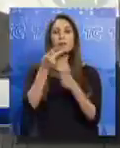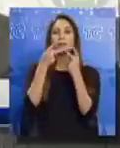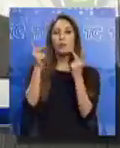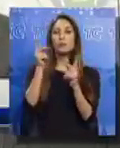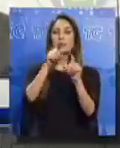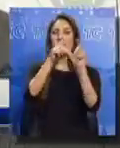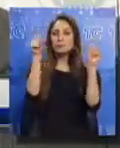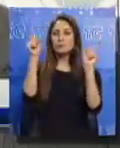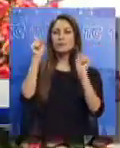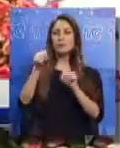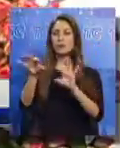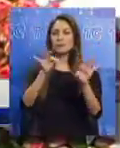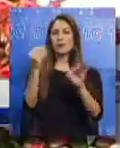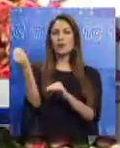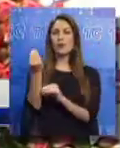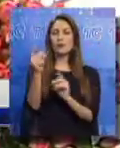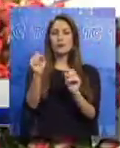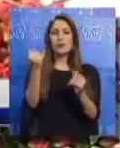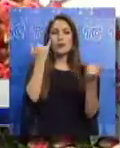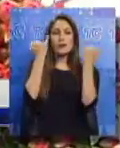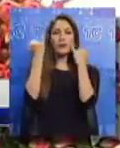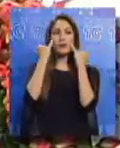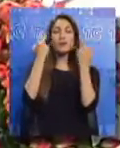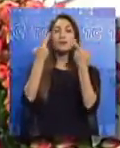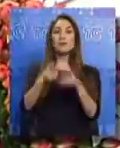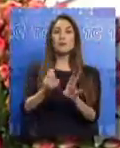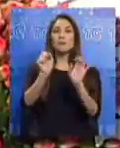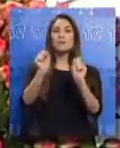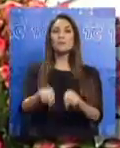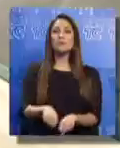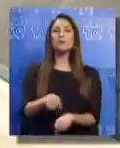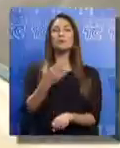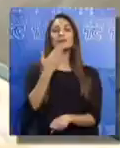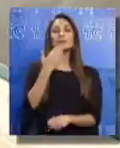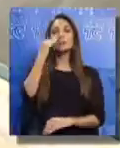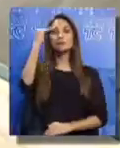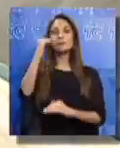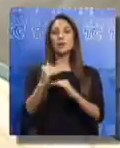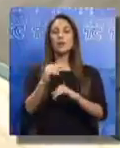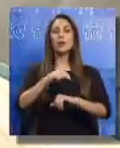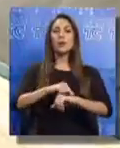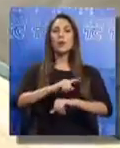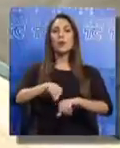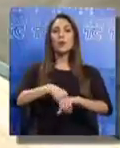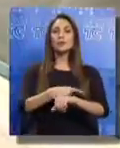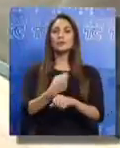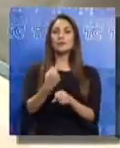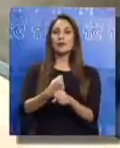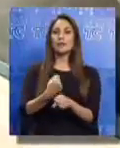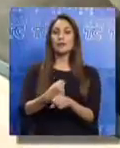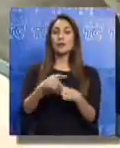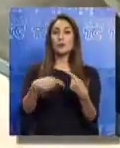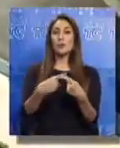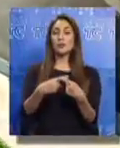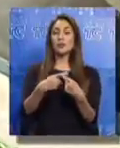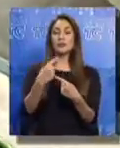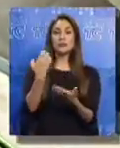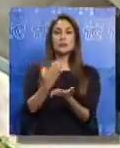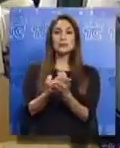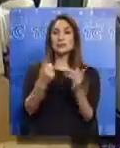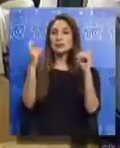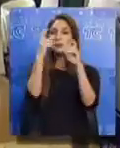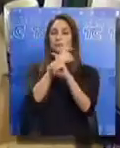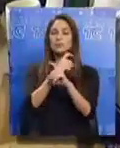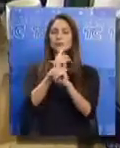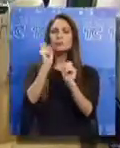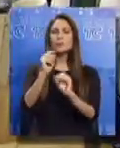la innovación, la creatividad. También los empresarios tendrán la posibilidad de acogerse a la reducción de la jornada de trabajo cuando atraviesen por una situación complicada,